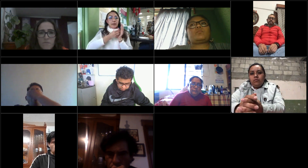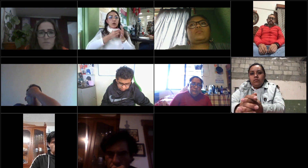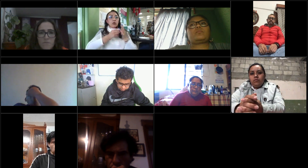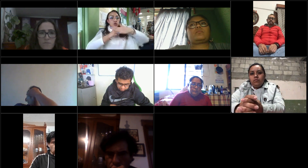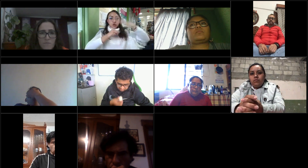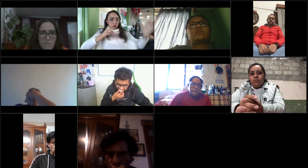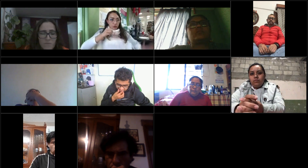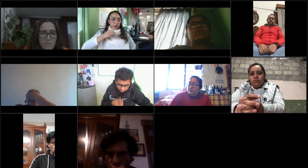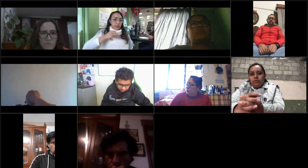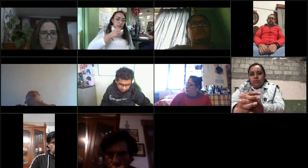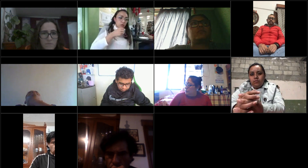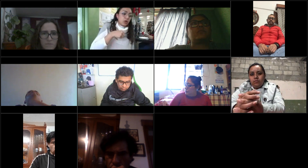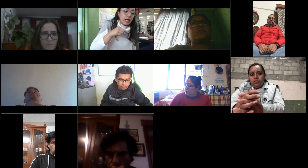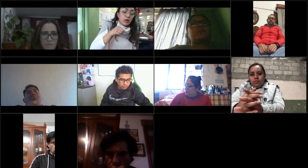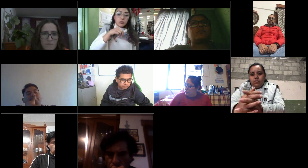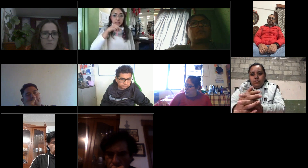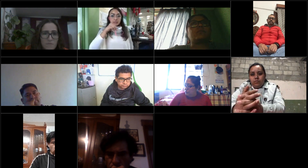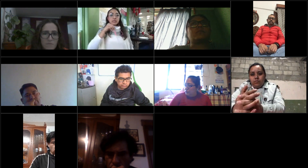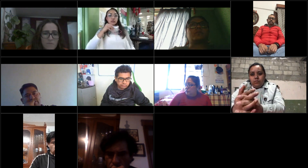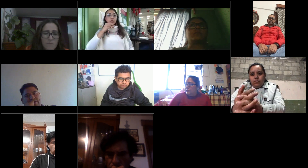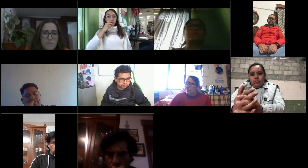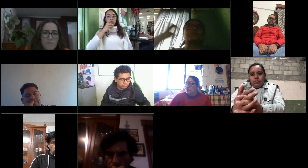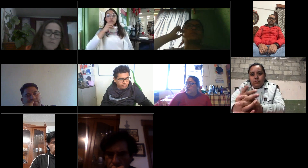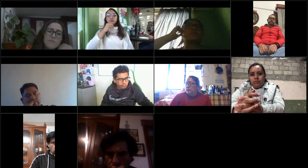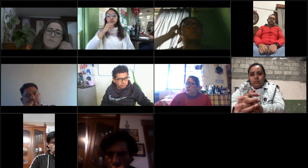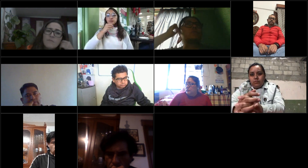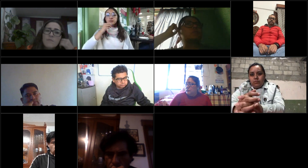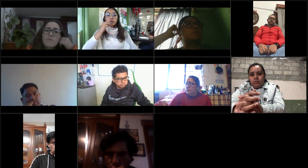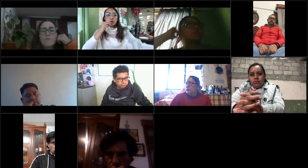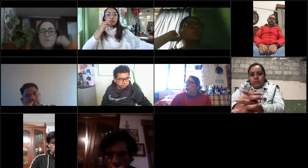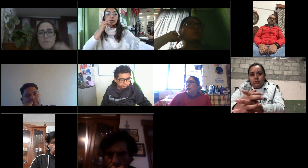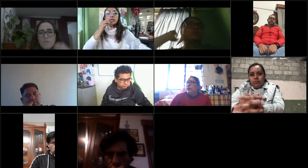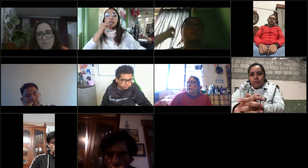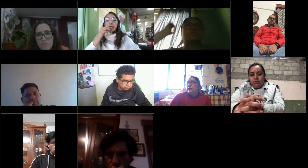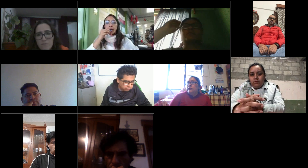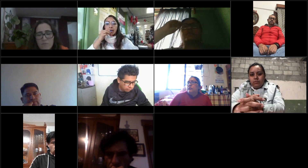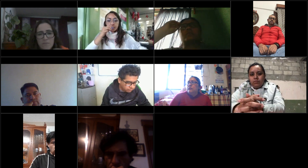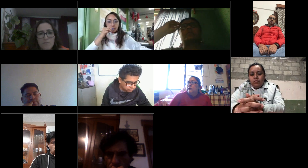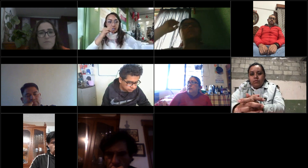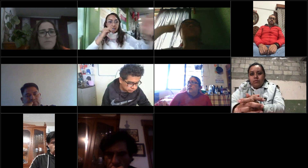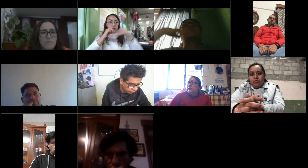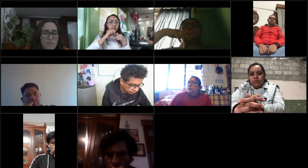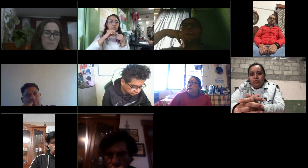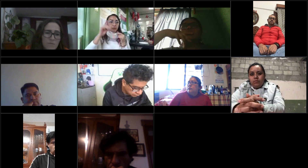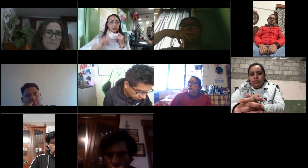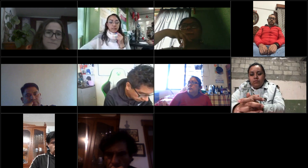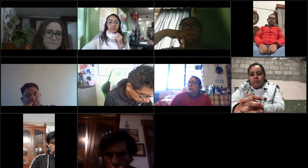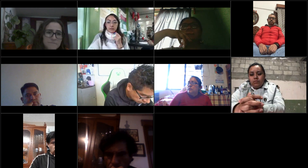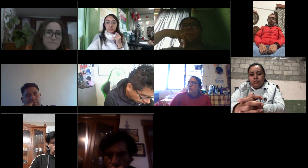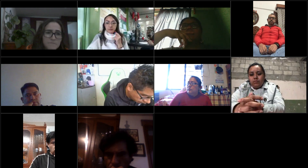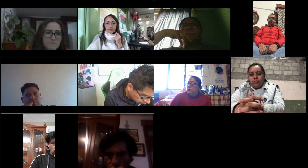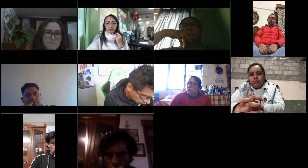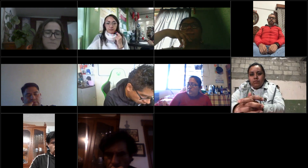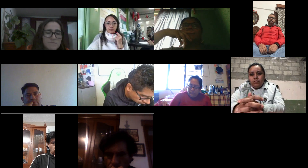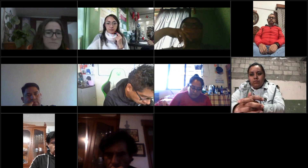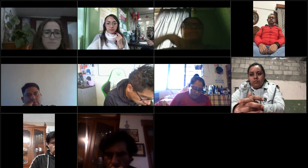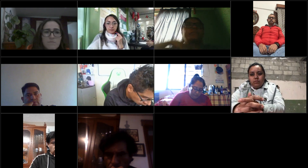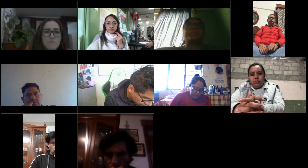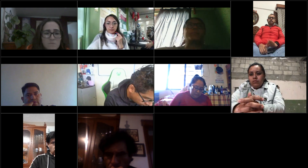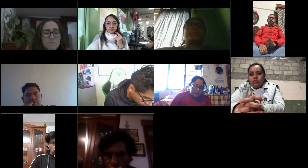el trabajo con toda la comunidad dentro del aula. ¿Ok? Hasta aquí, ¿dudas, preguntas?